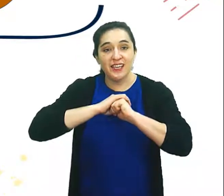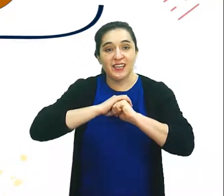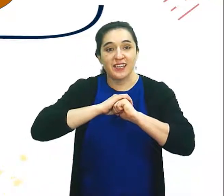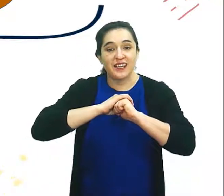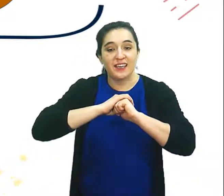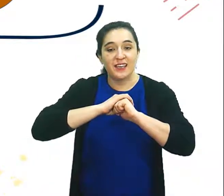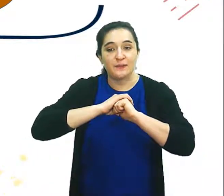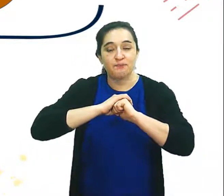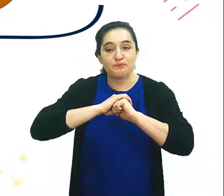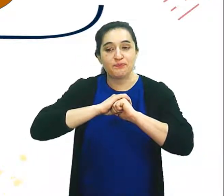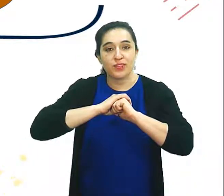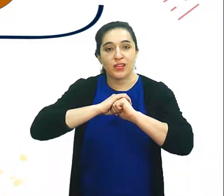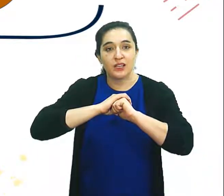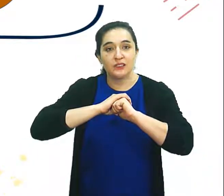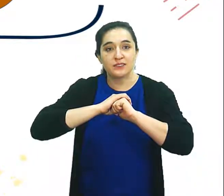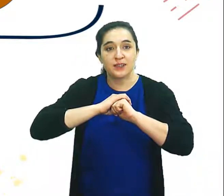que